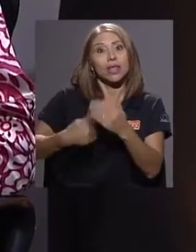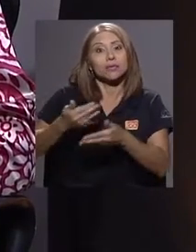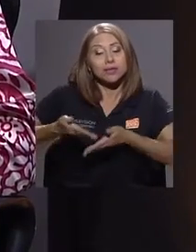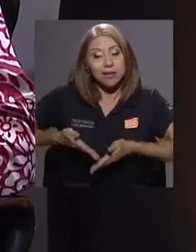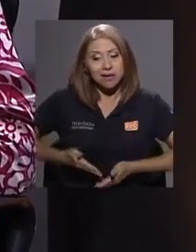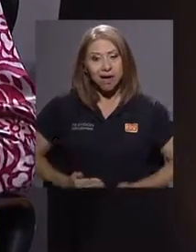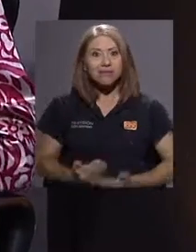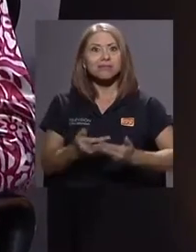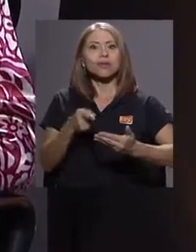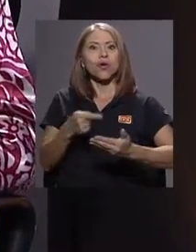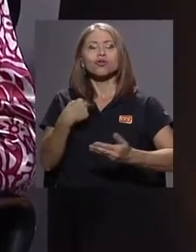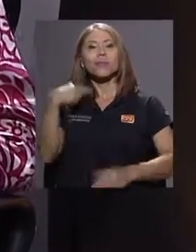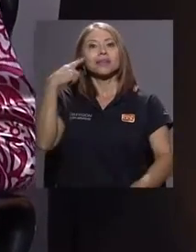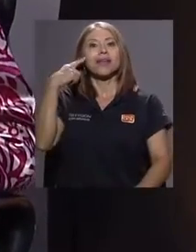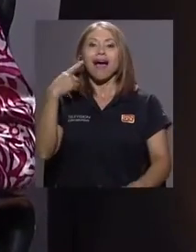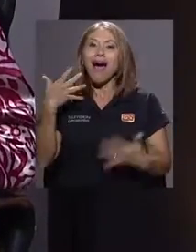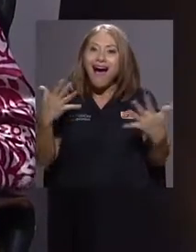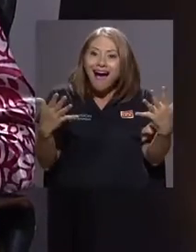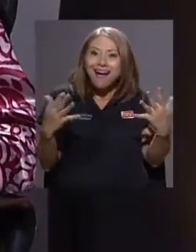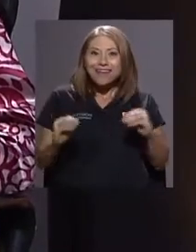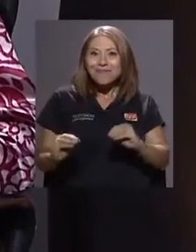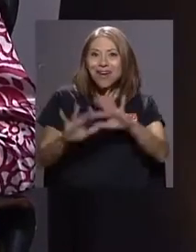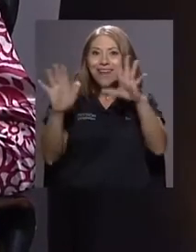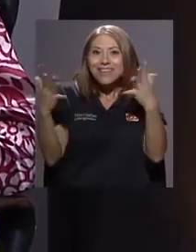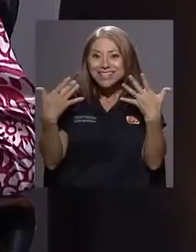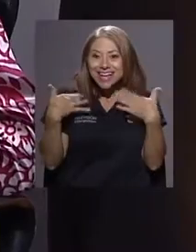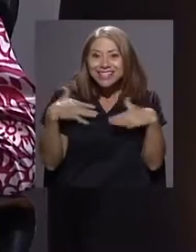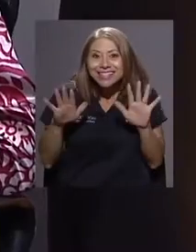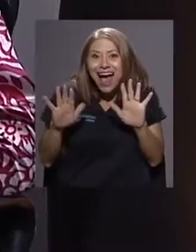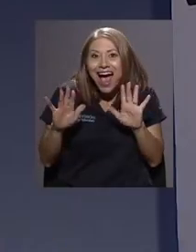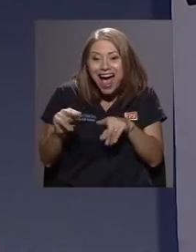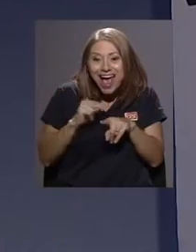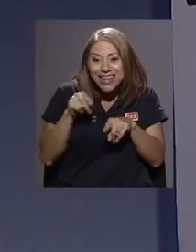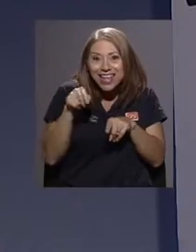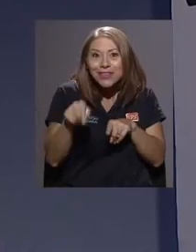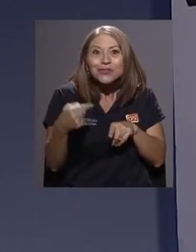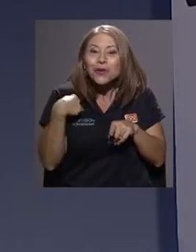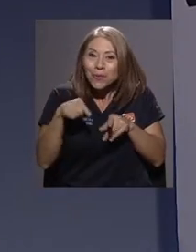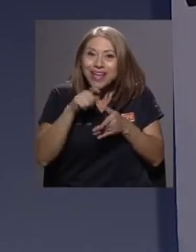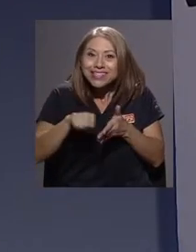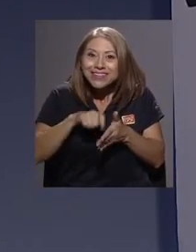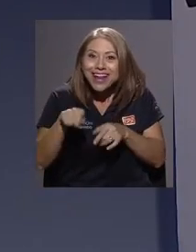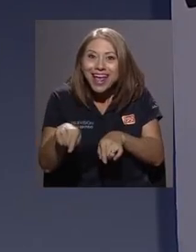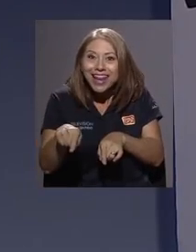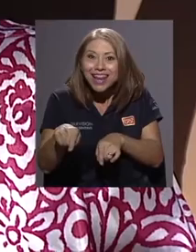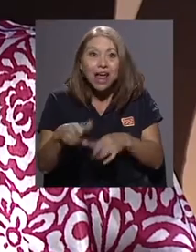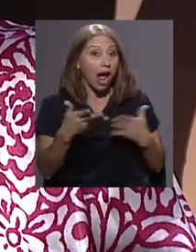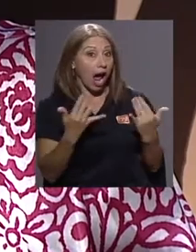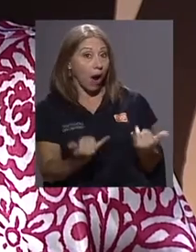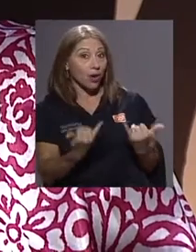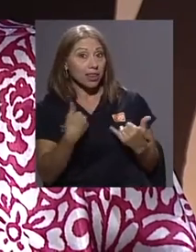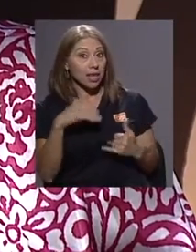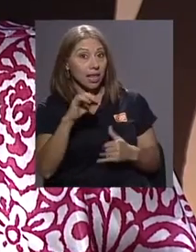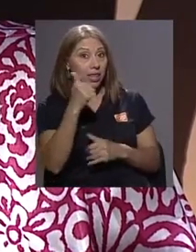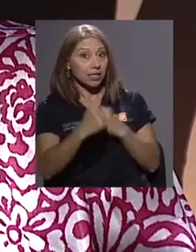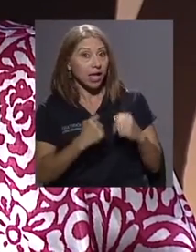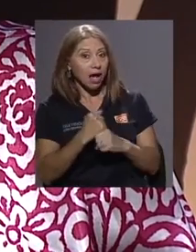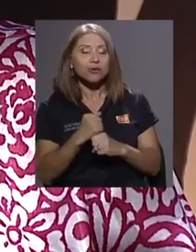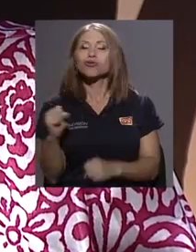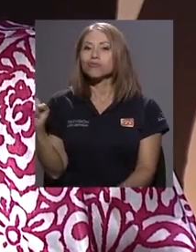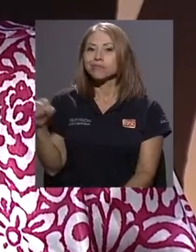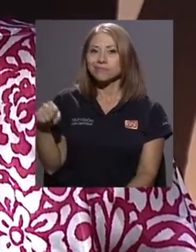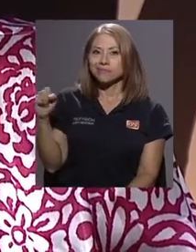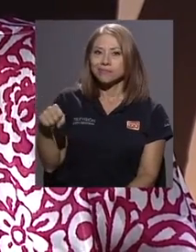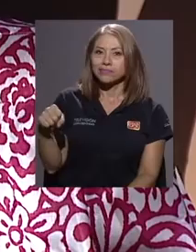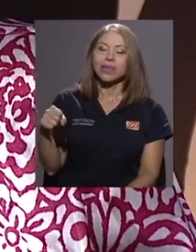maravilla ya podía tener a quien escribirle y hoy tiene 10 años y entonces cuando